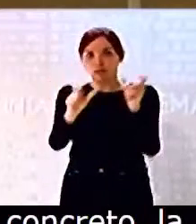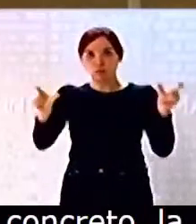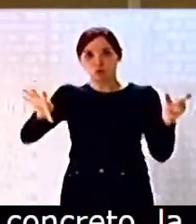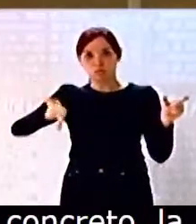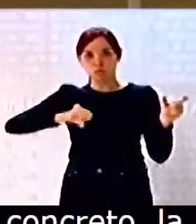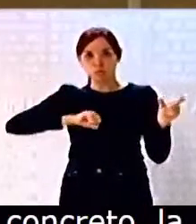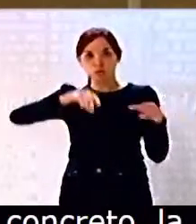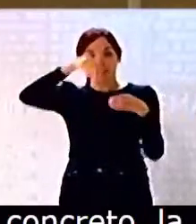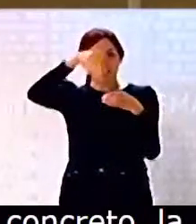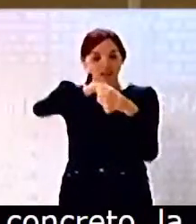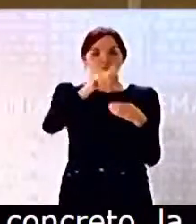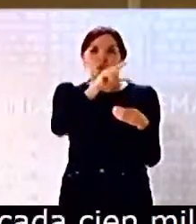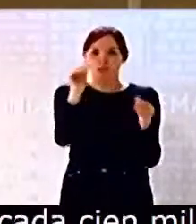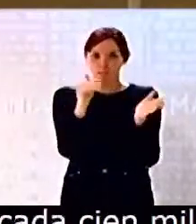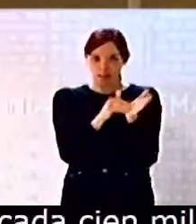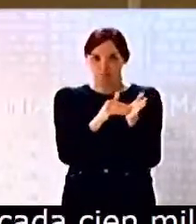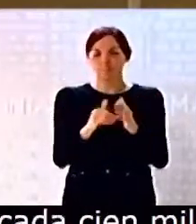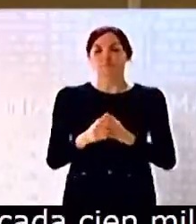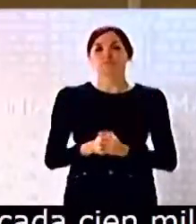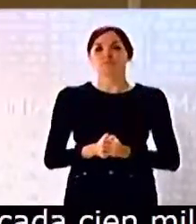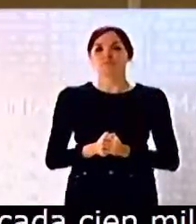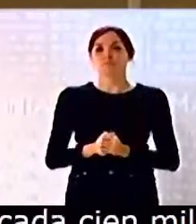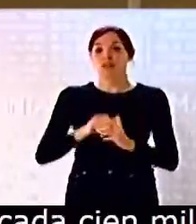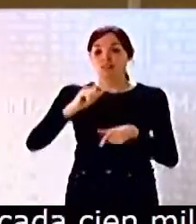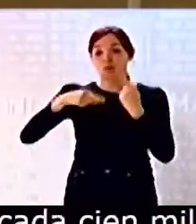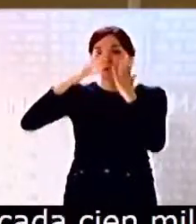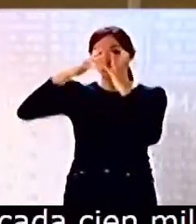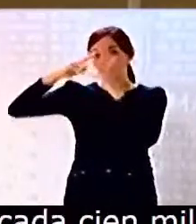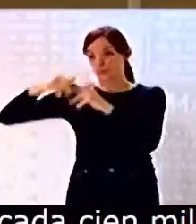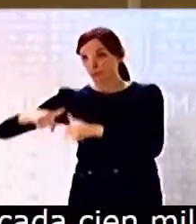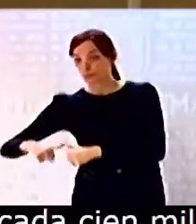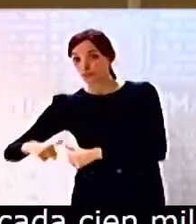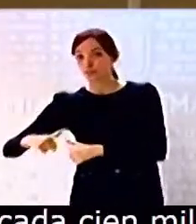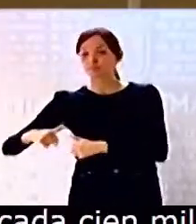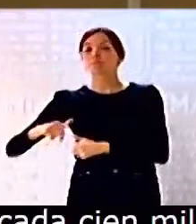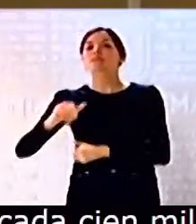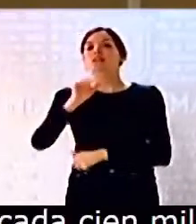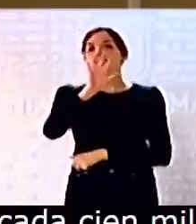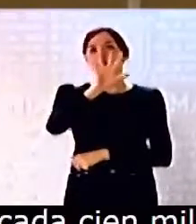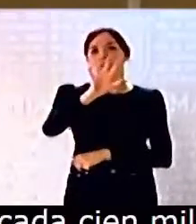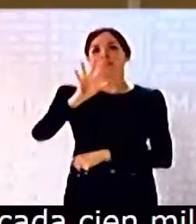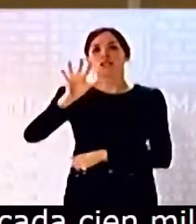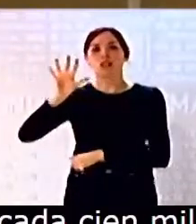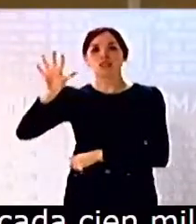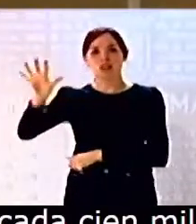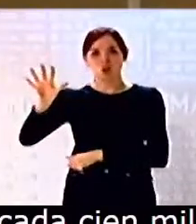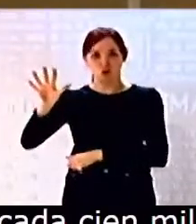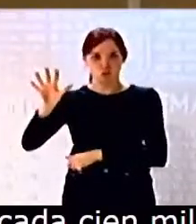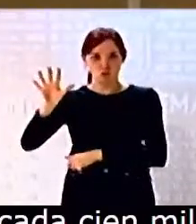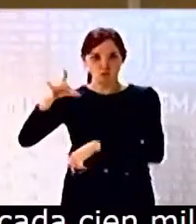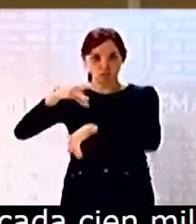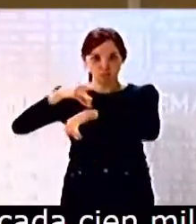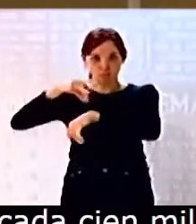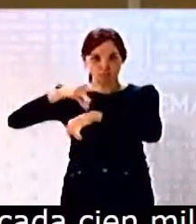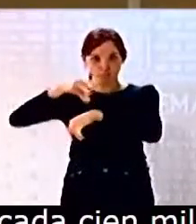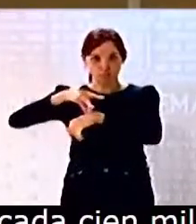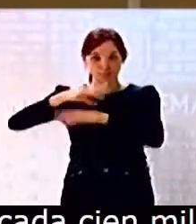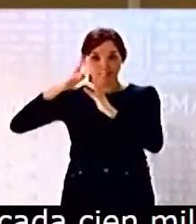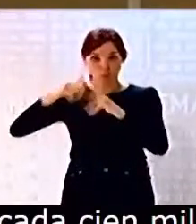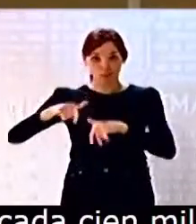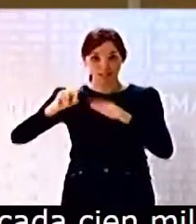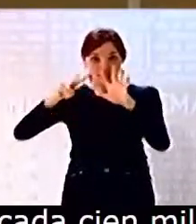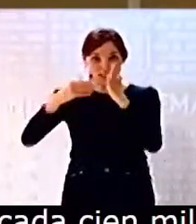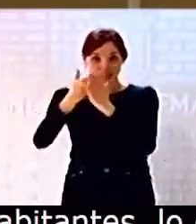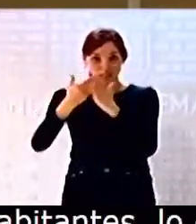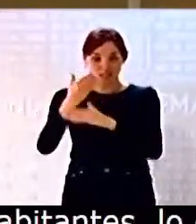habitantes. A los 7 días en 55 casos por 100.000 habitantes, lo que supone una razón